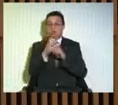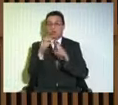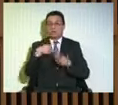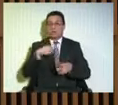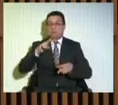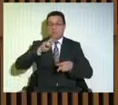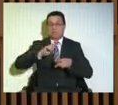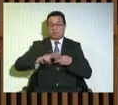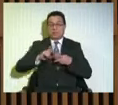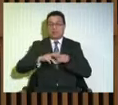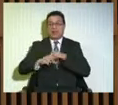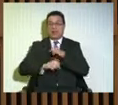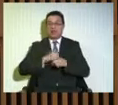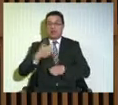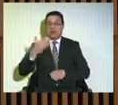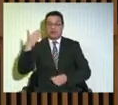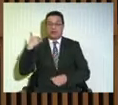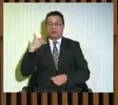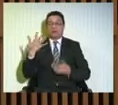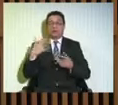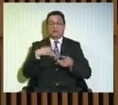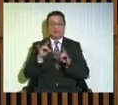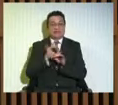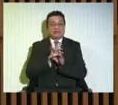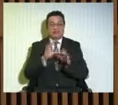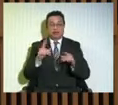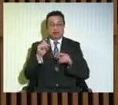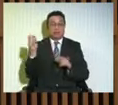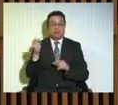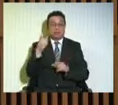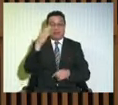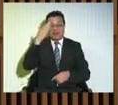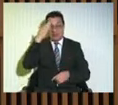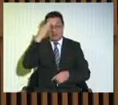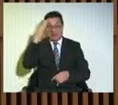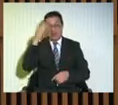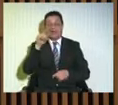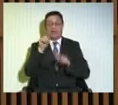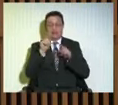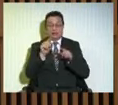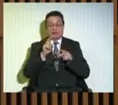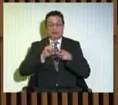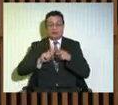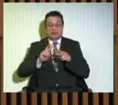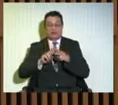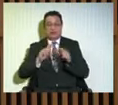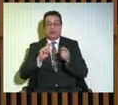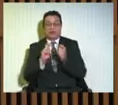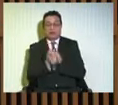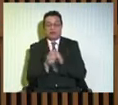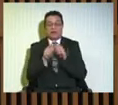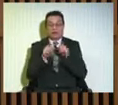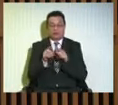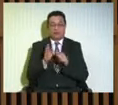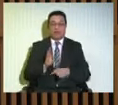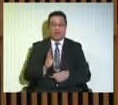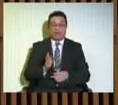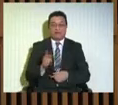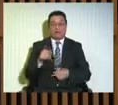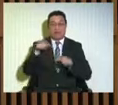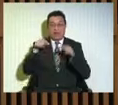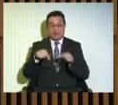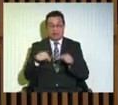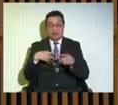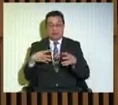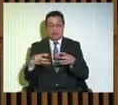preparación del año anterior para tener todo listo para el primer día de clase. Eso lo vamos a ir cambiando, en eso vamos a ir avanzando. Aquí el